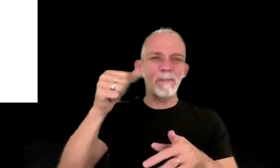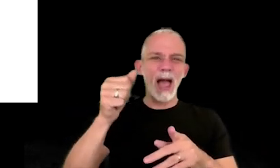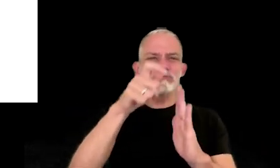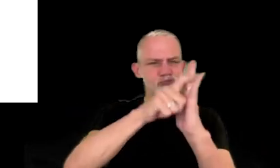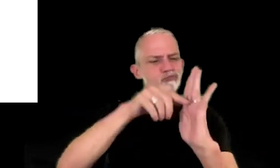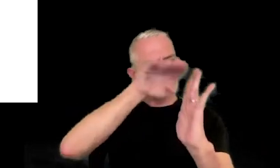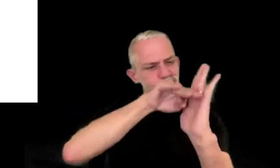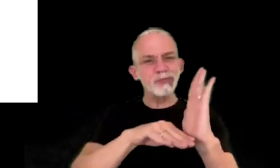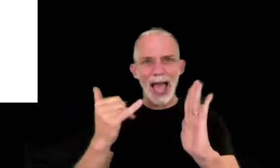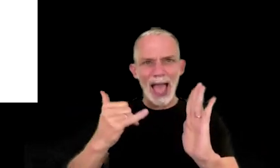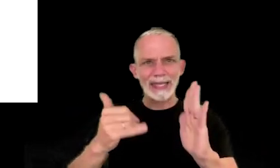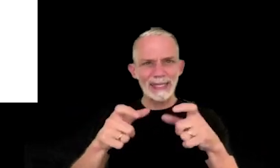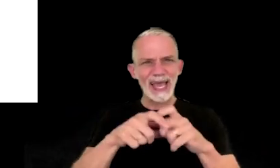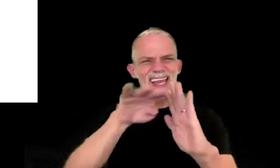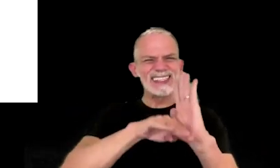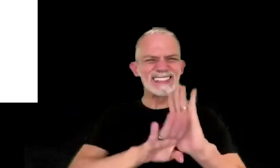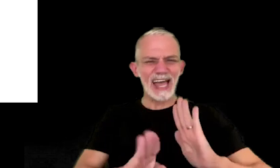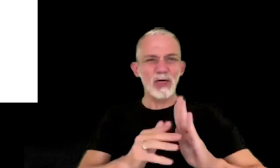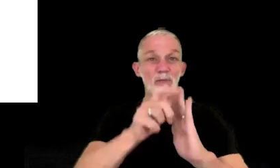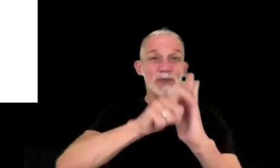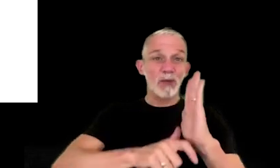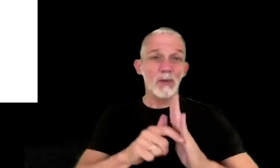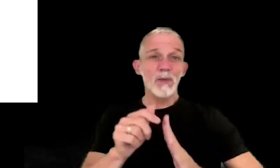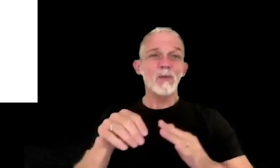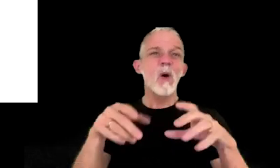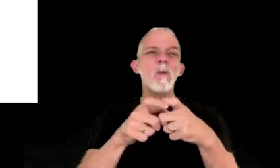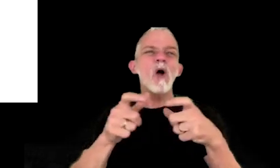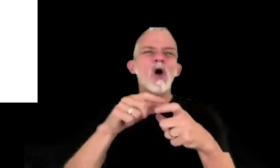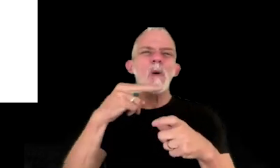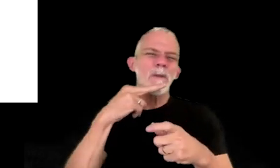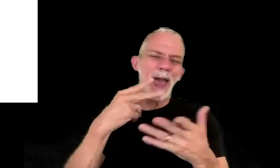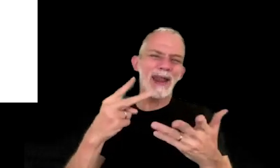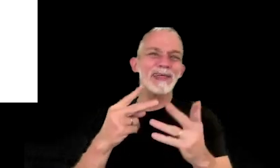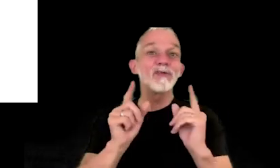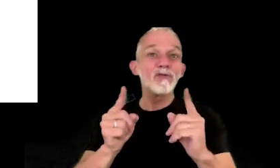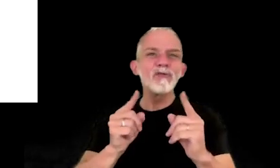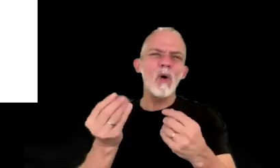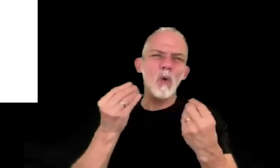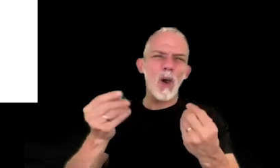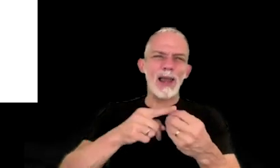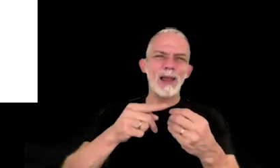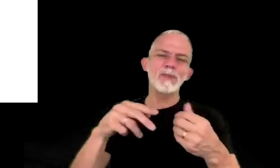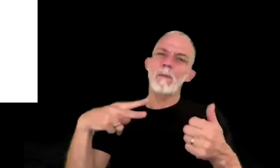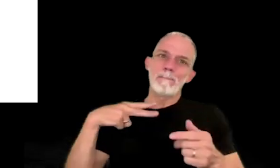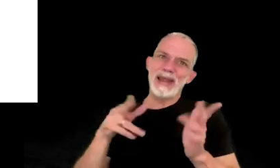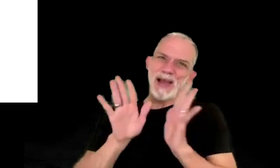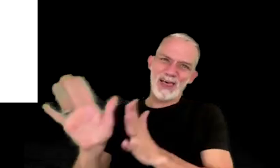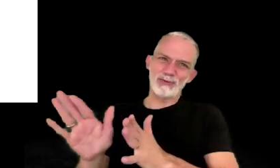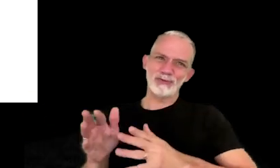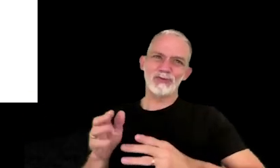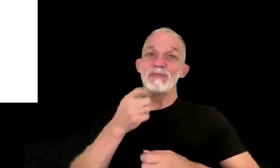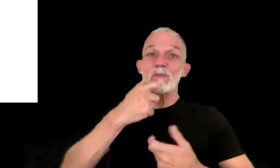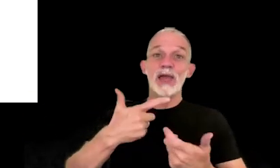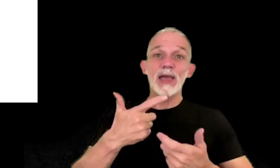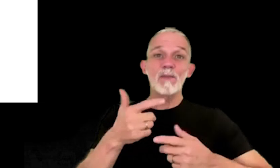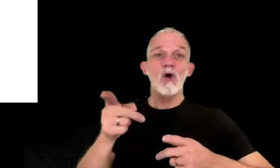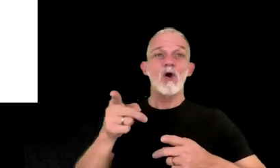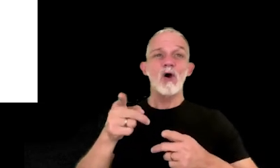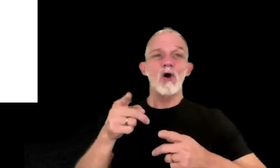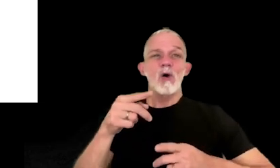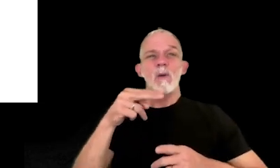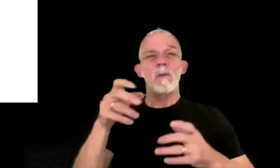en la actualidad. En la actualidad los bonos verdes están vigentes, son bonos verdes privados, por ejemplo, emitido bono verde